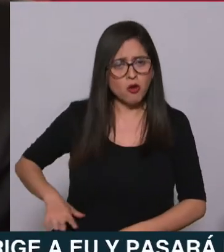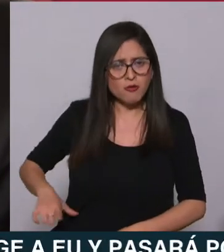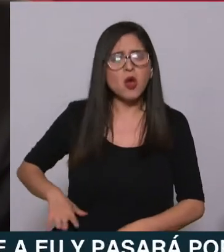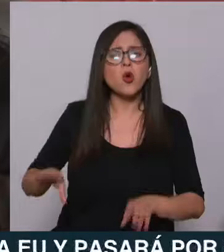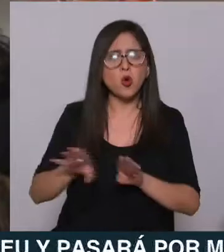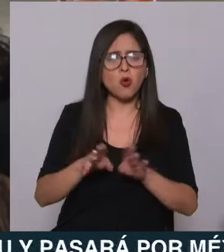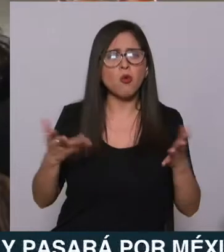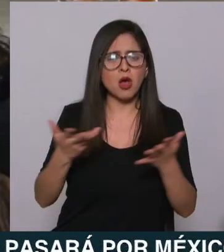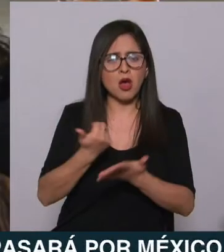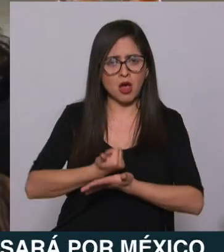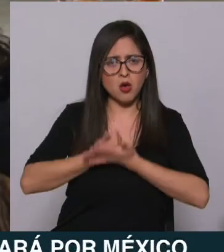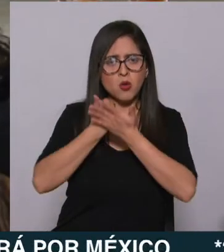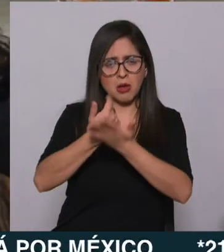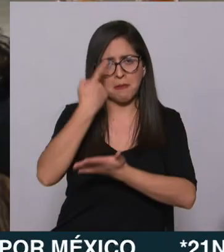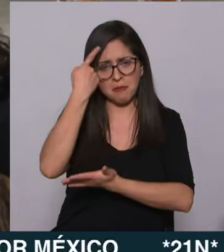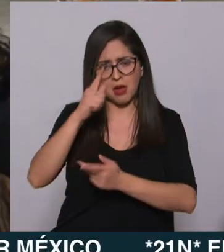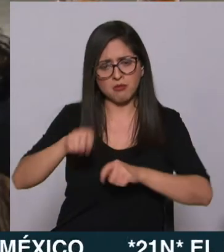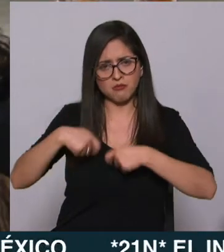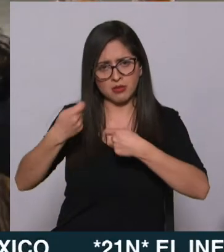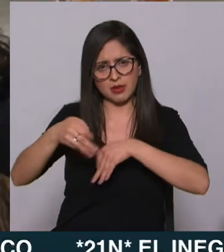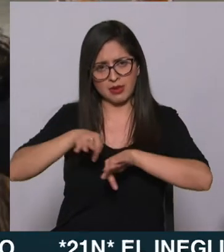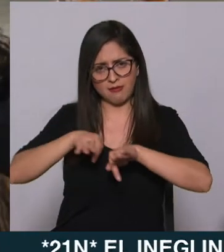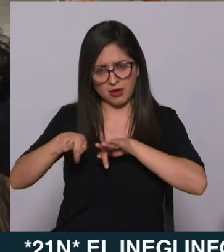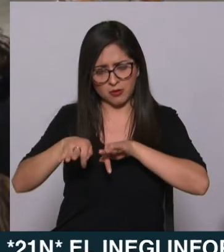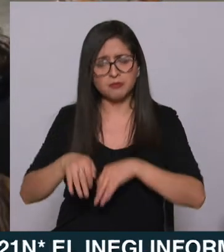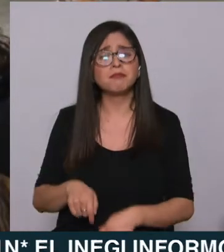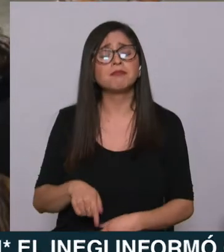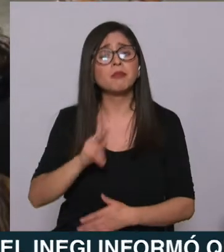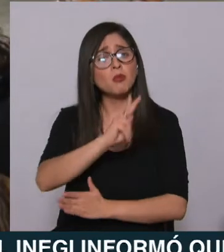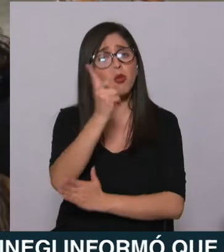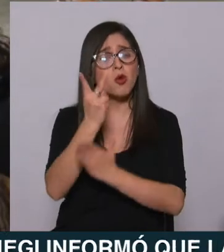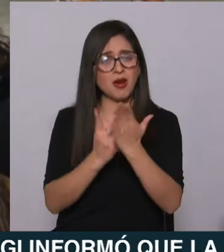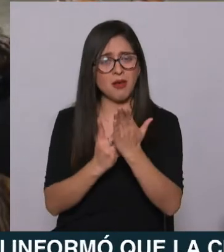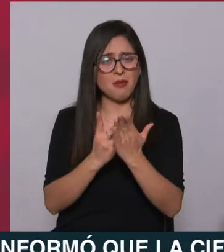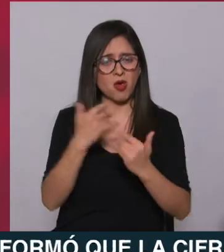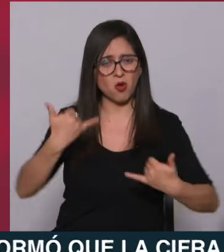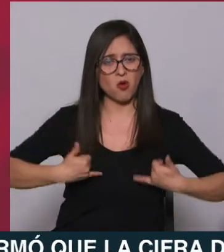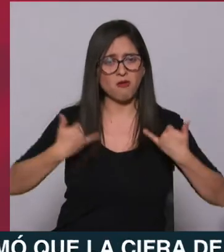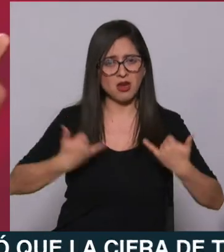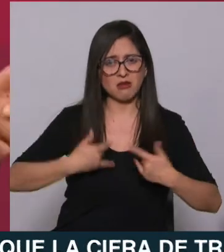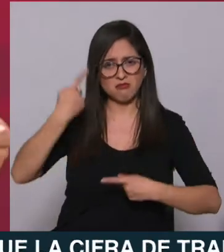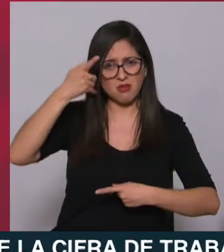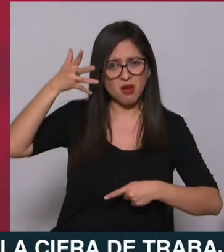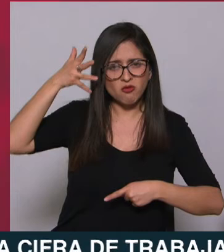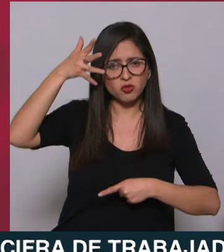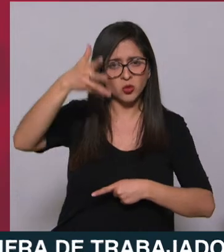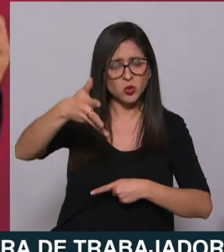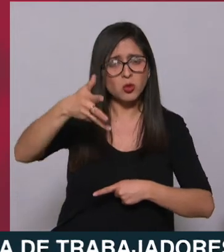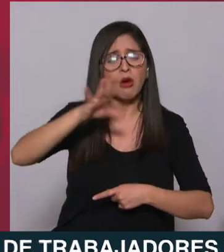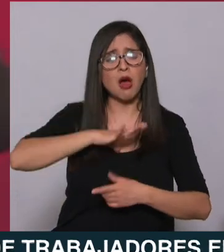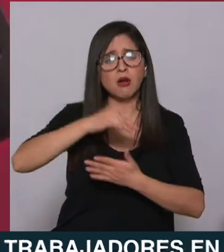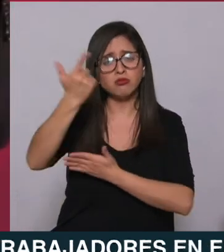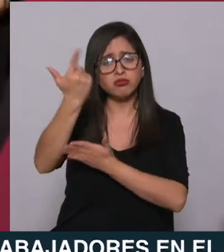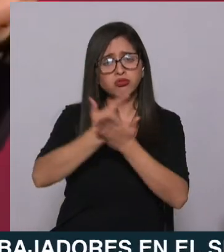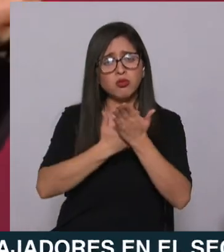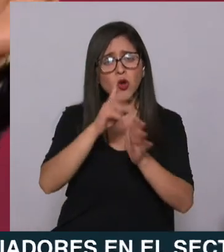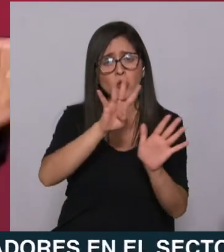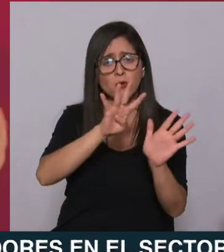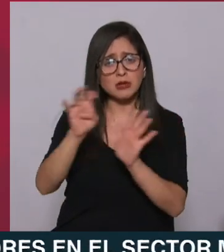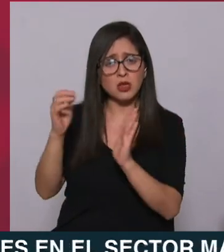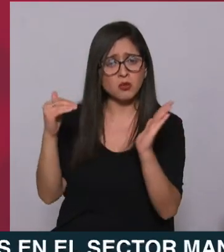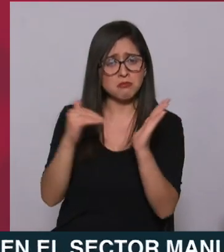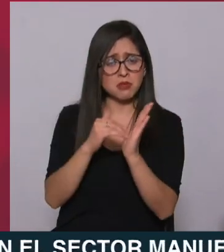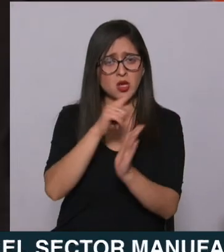emplearlo. Informó que por ahora el programa Jóvenes Construyendo el Futuro tiene registrados a más de 900,000